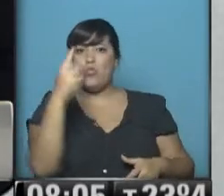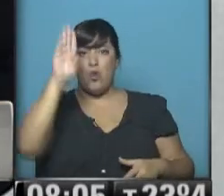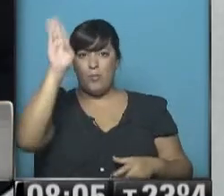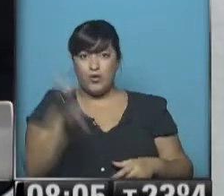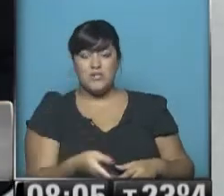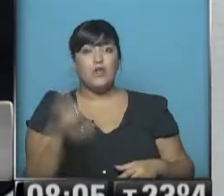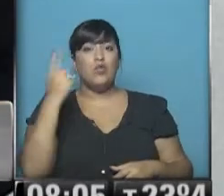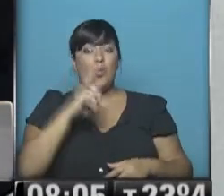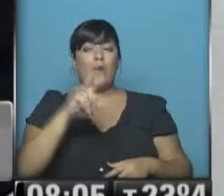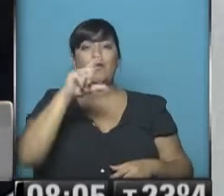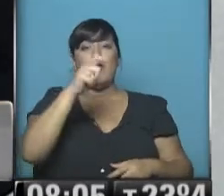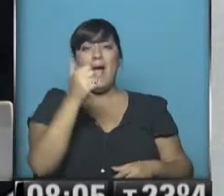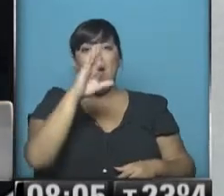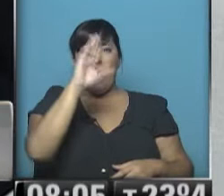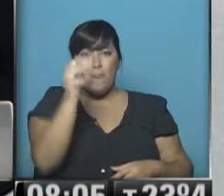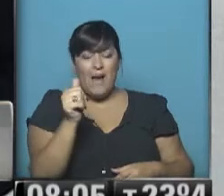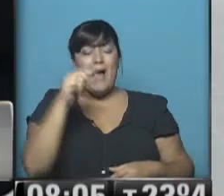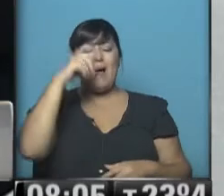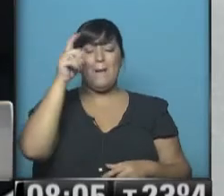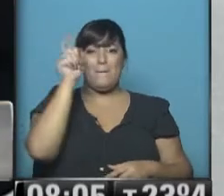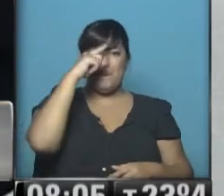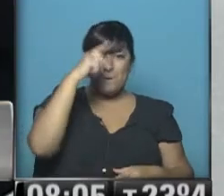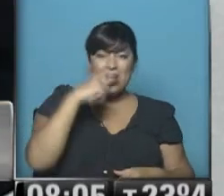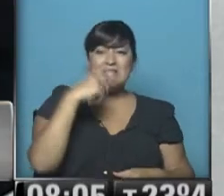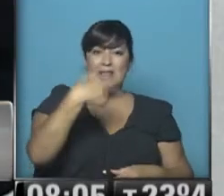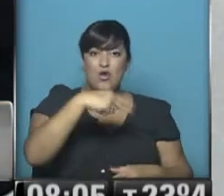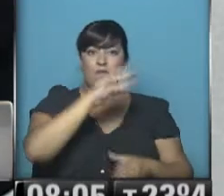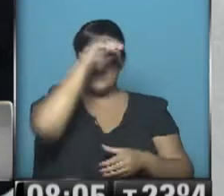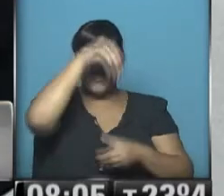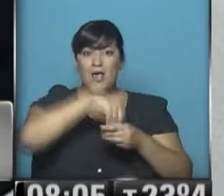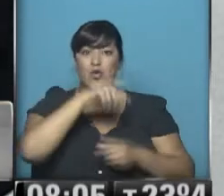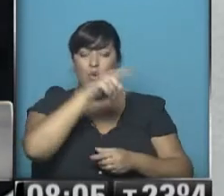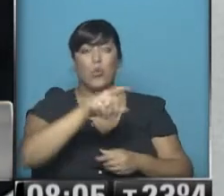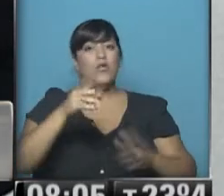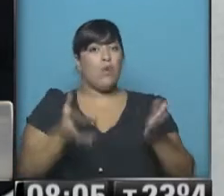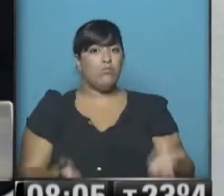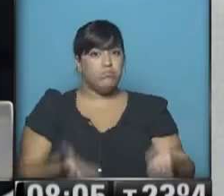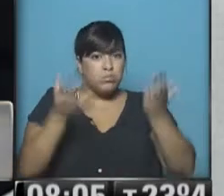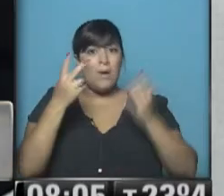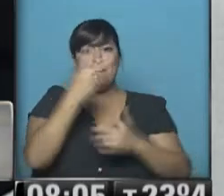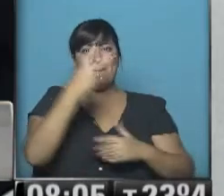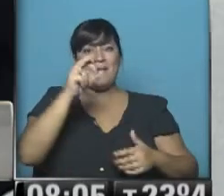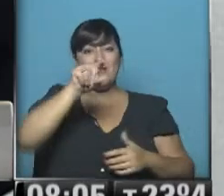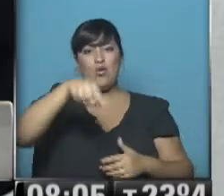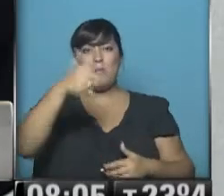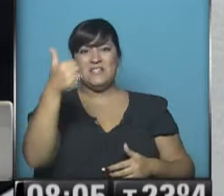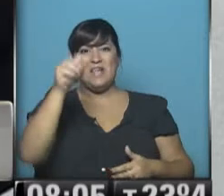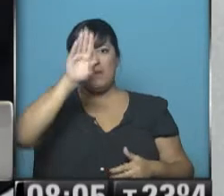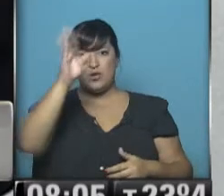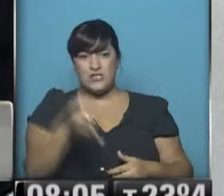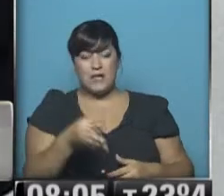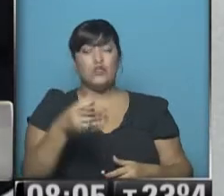toman ayuda autónoma de buenos aires con el mes de noviembre incluido tiene un incremento del 20,6 por ciento en general